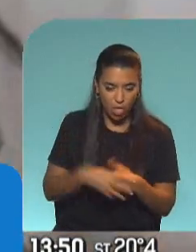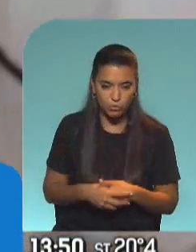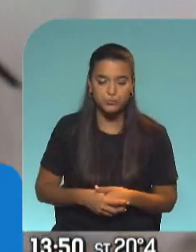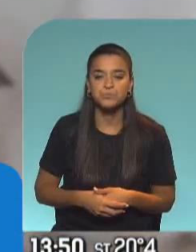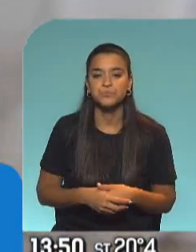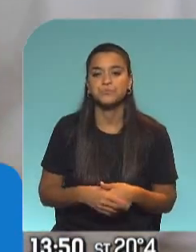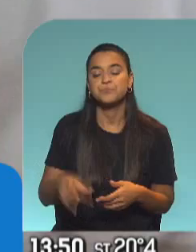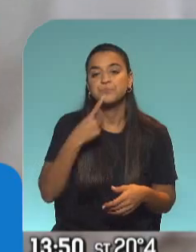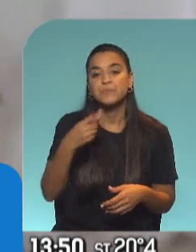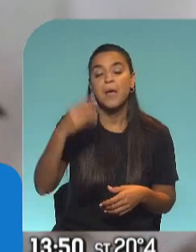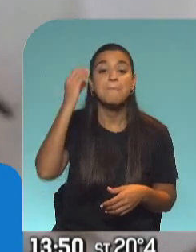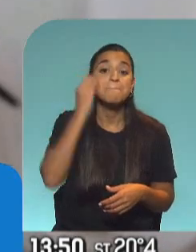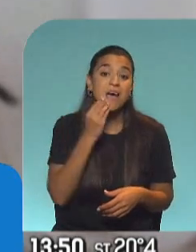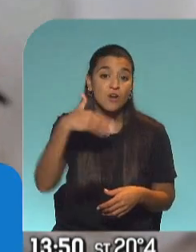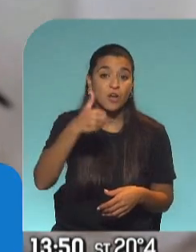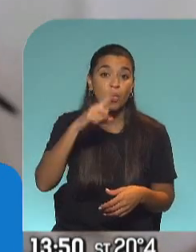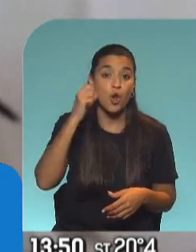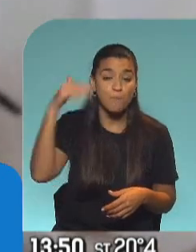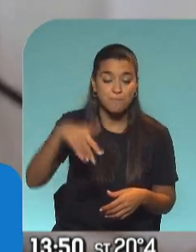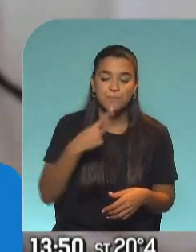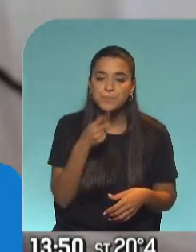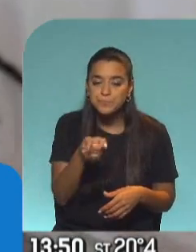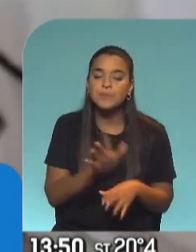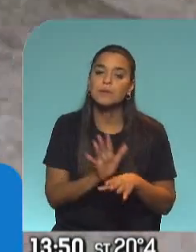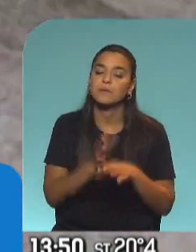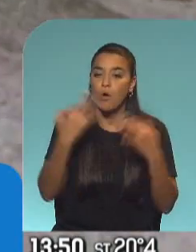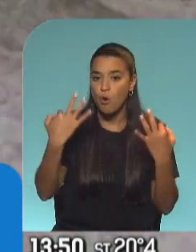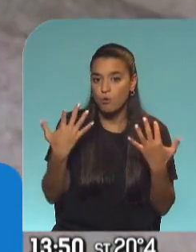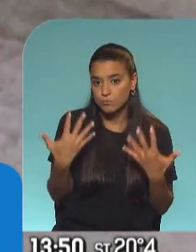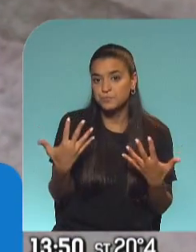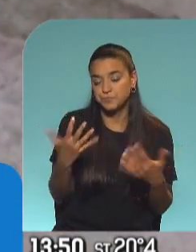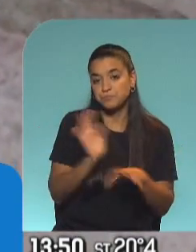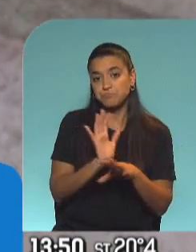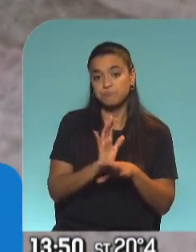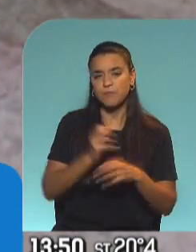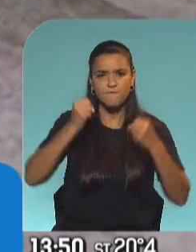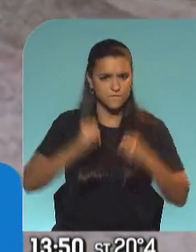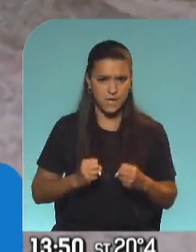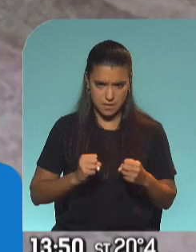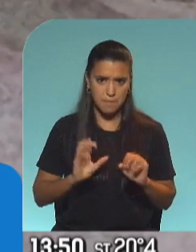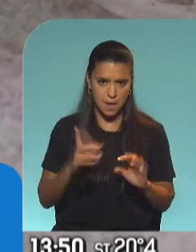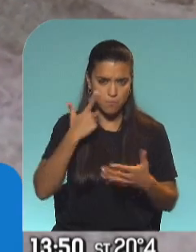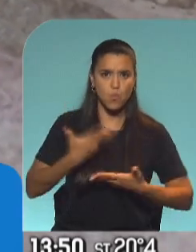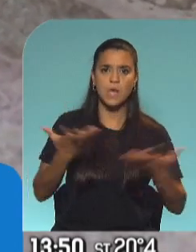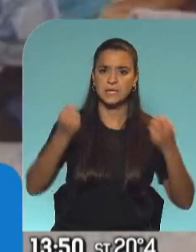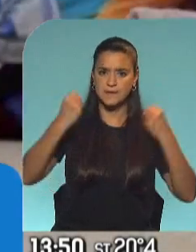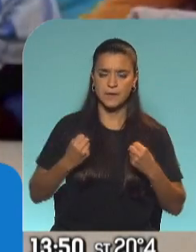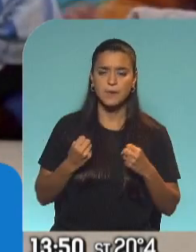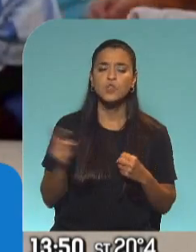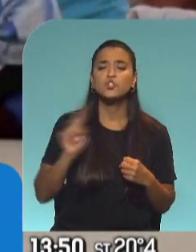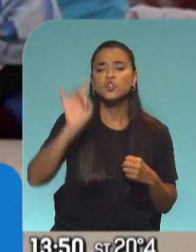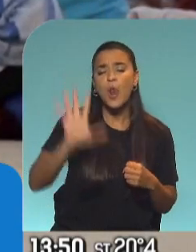reacción de Macron a todo esto, obviamente, presentando una posición de firmeza, fue no